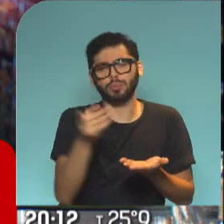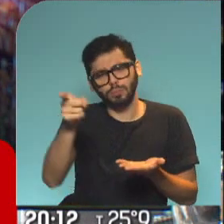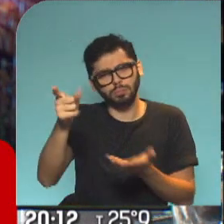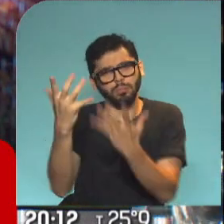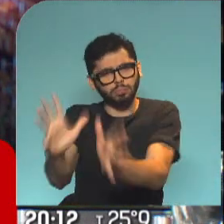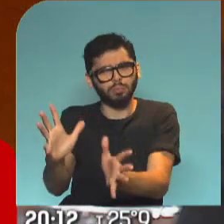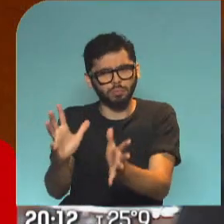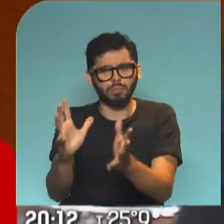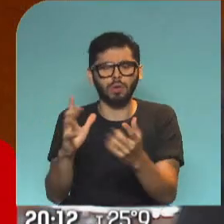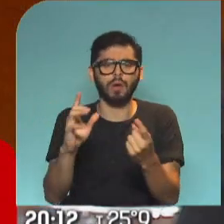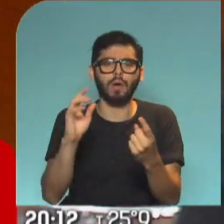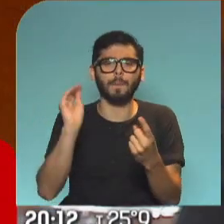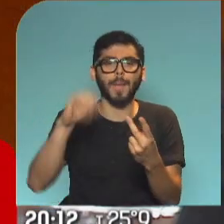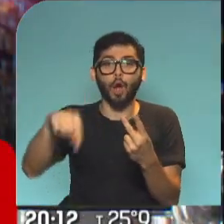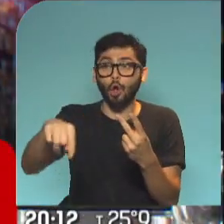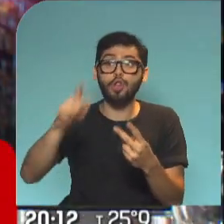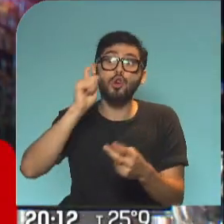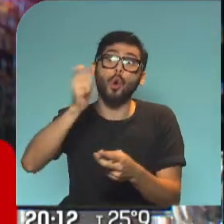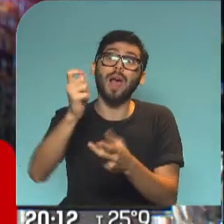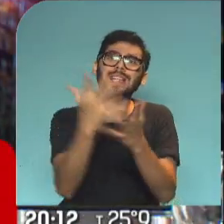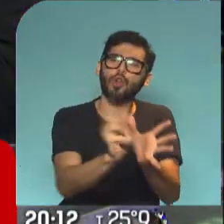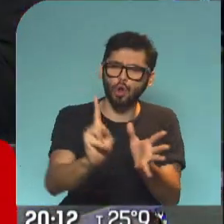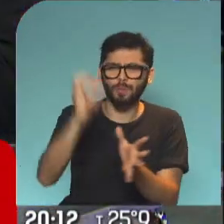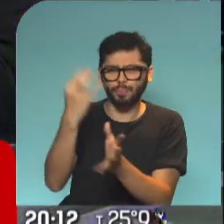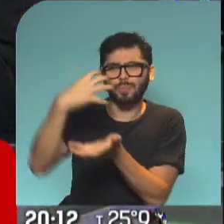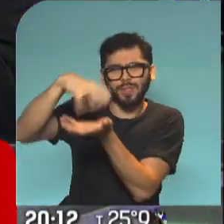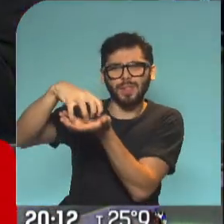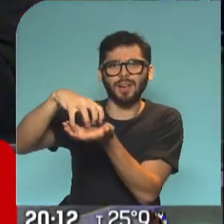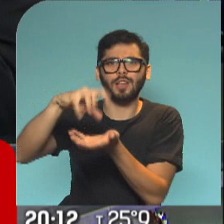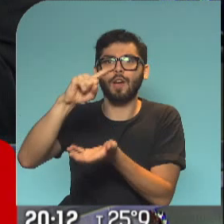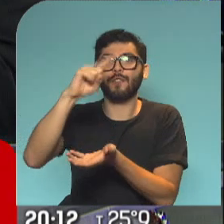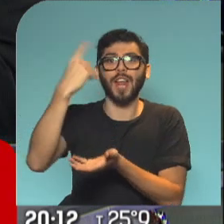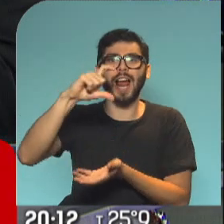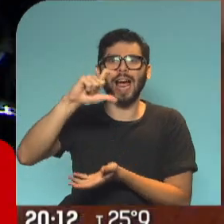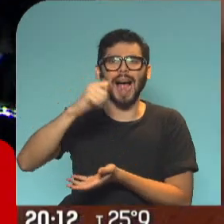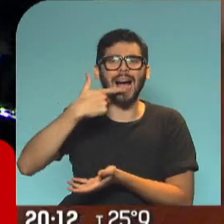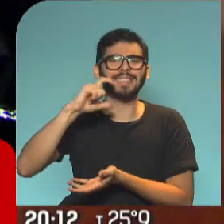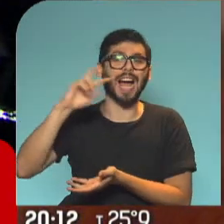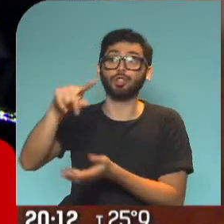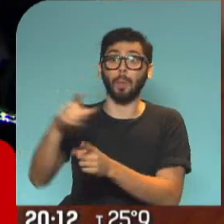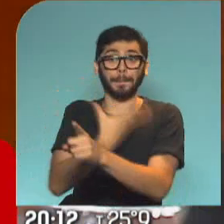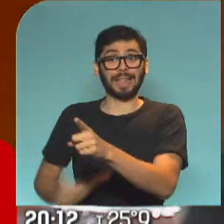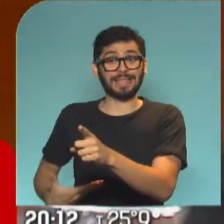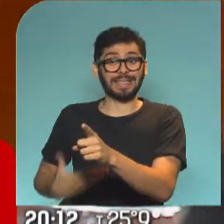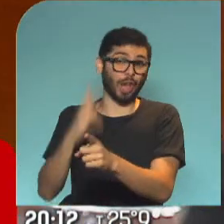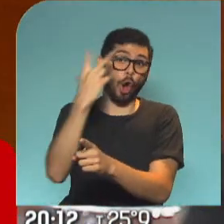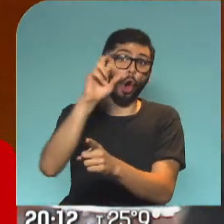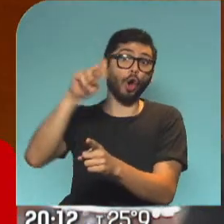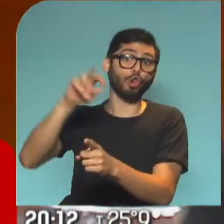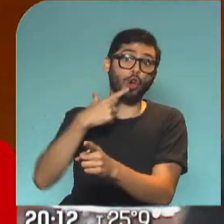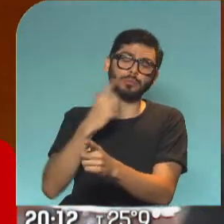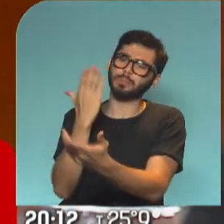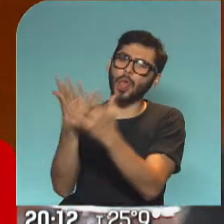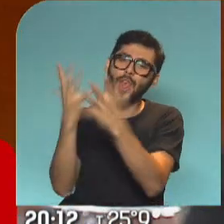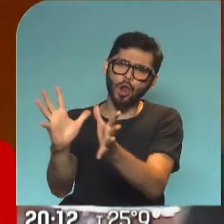le han pedido no la renuncia como juez sino a la presidencia de las cámaras de la retasación exactamente usted qué opina es algo que debe